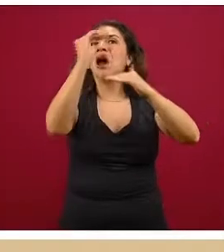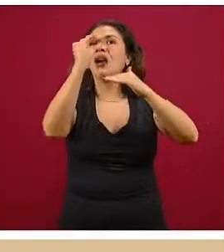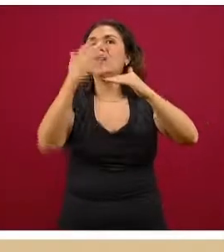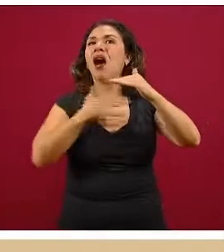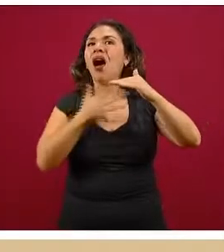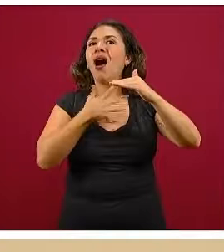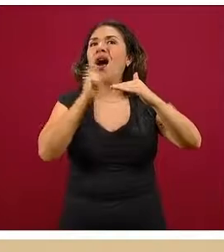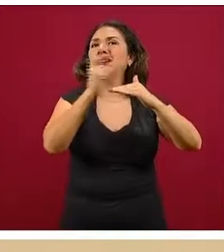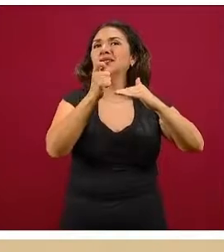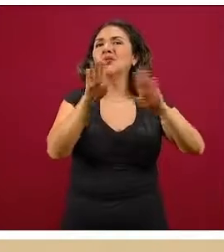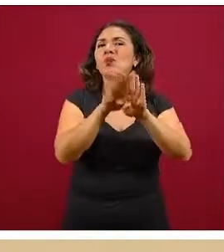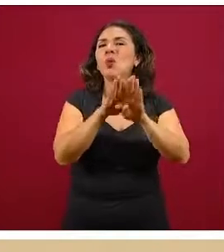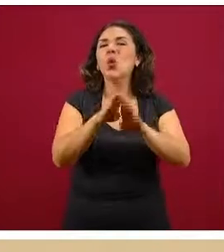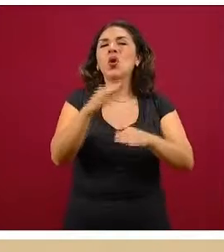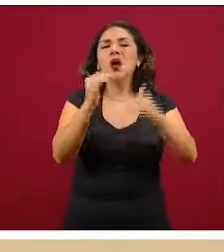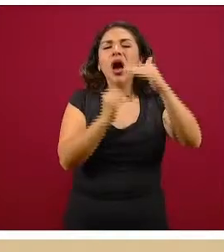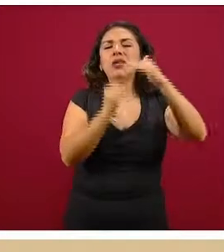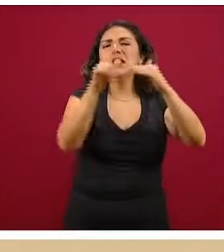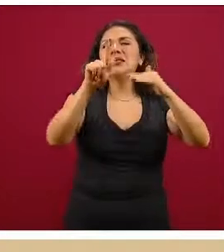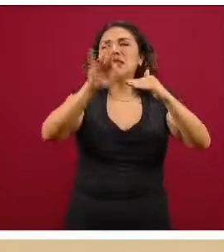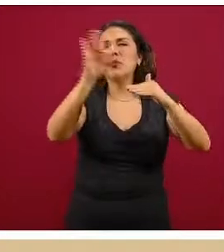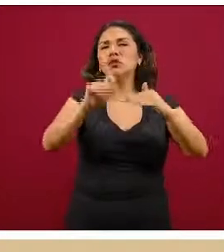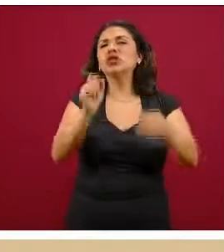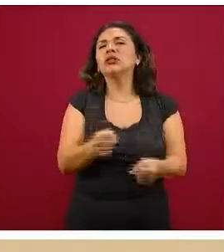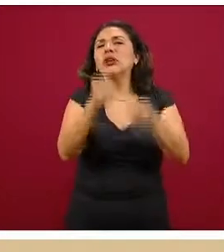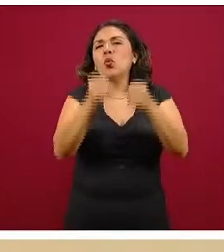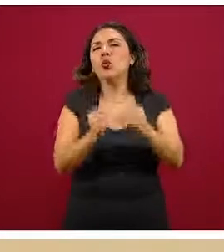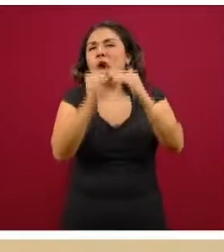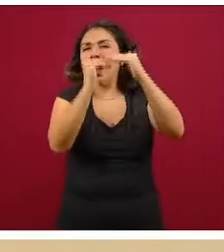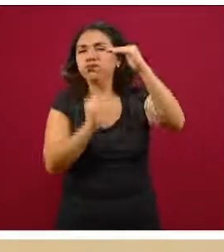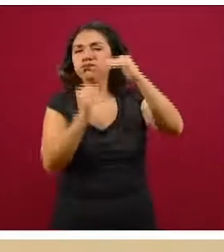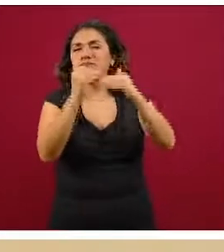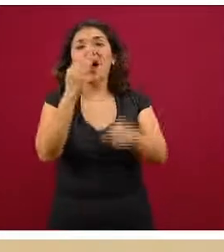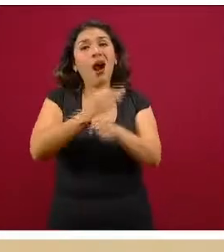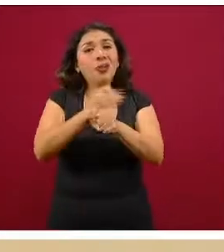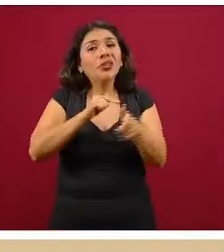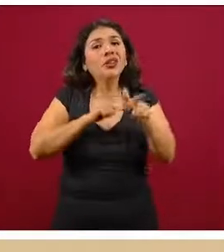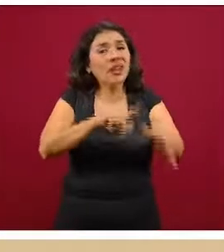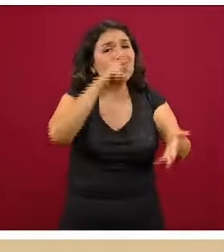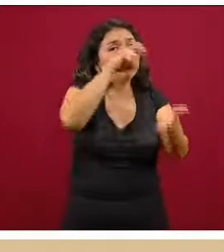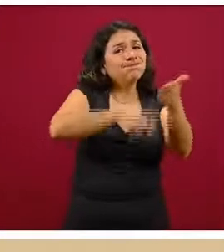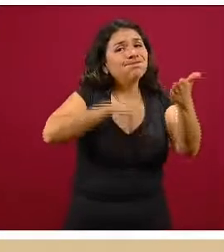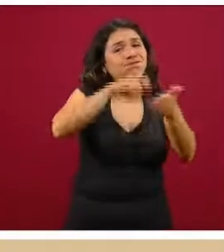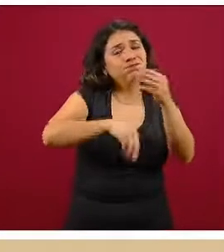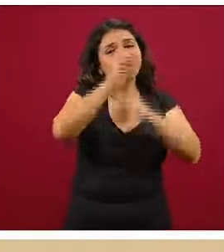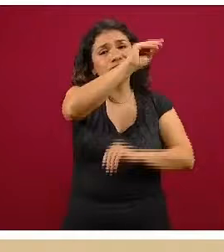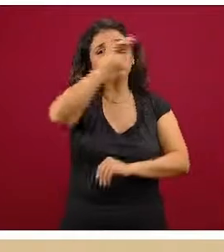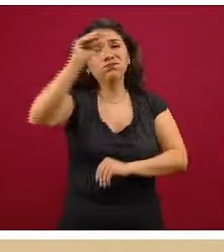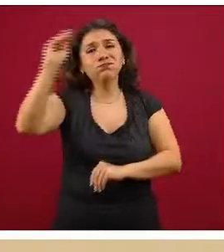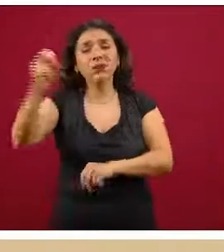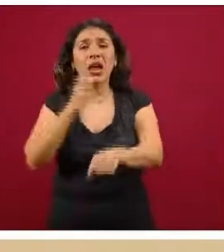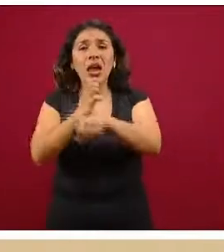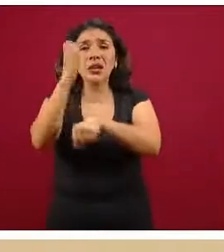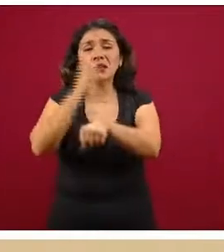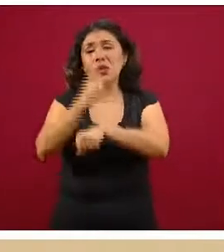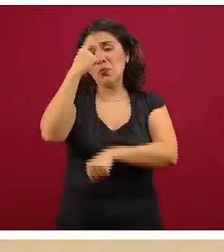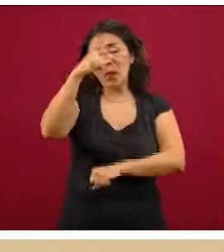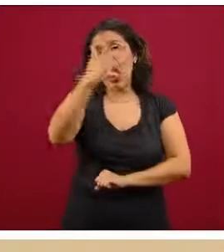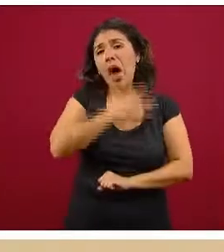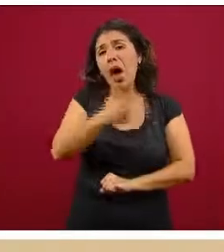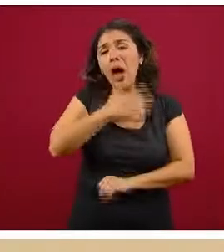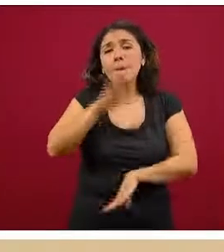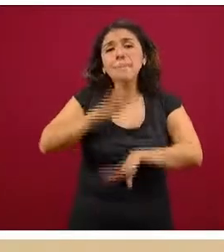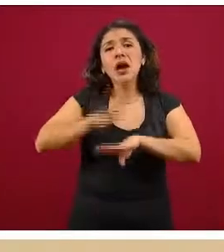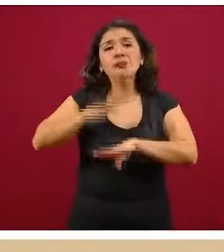como un nivel de seguridad. Se continúa trabajando con estas entidades federativas para que siempre puedan tener disponibles